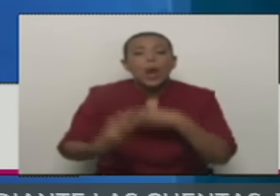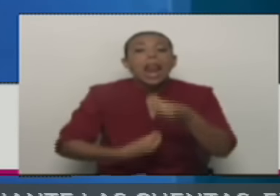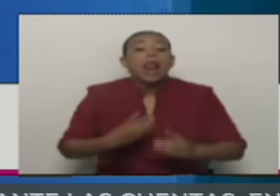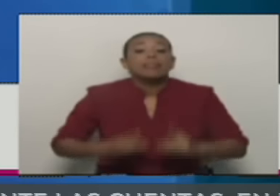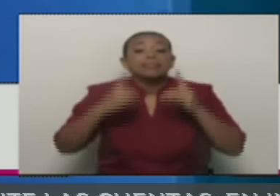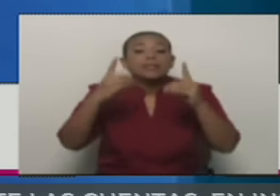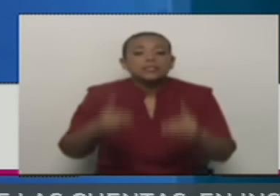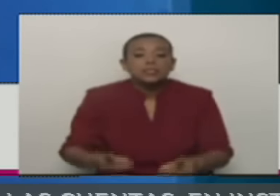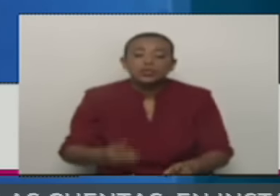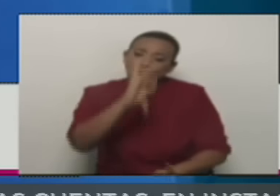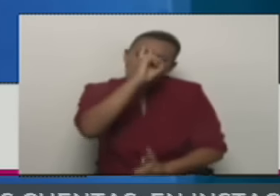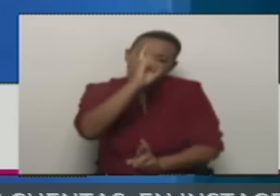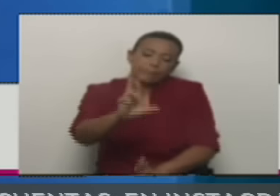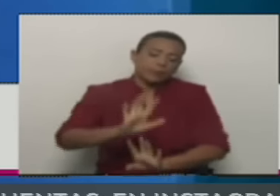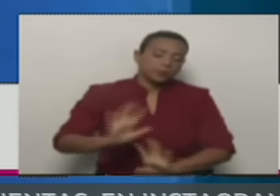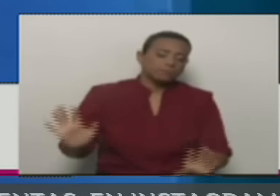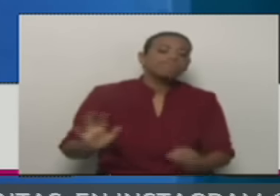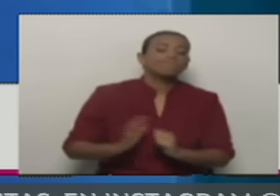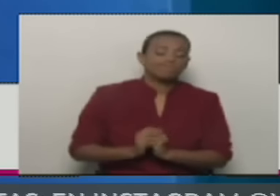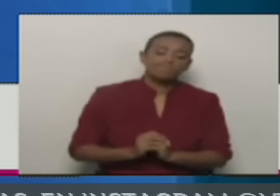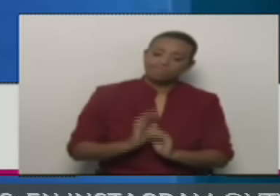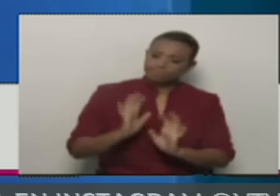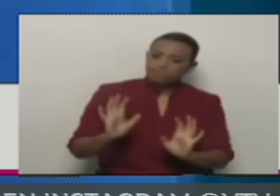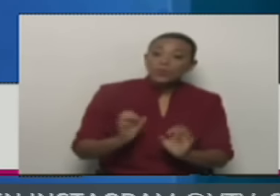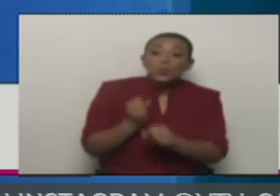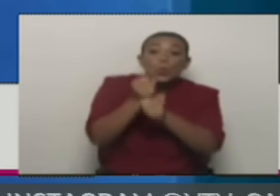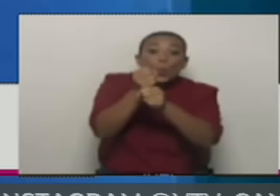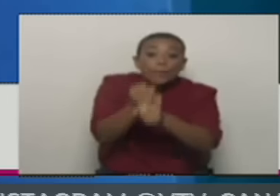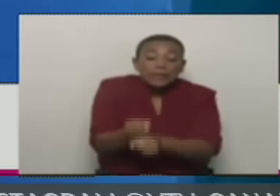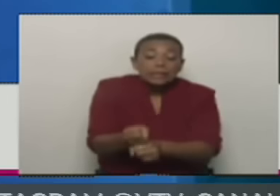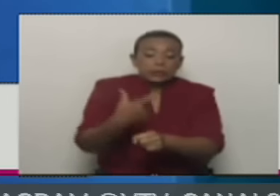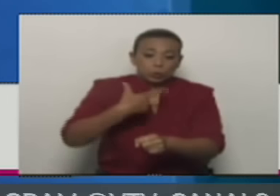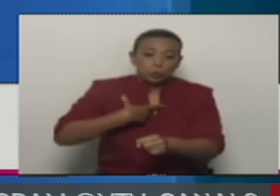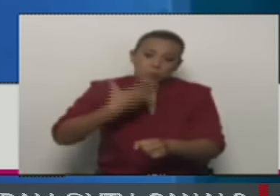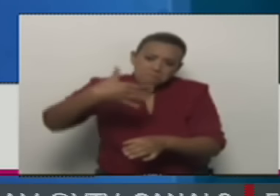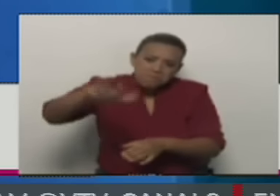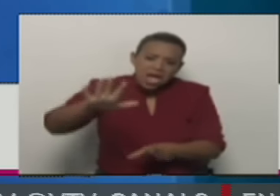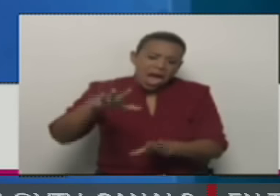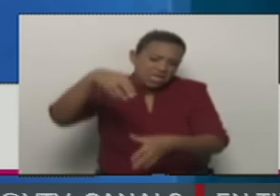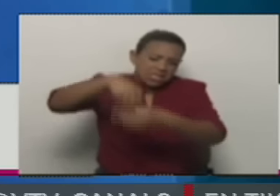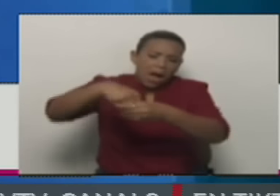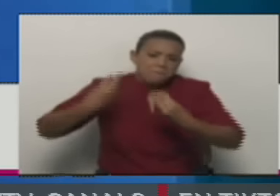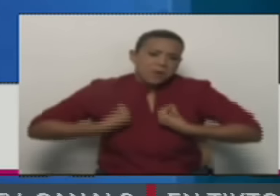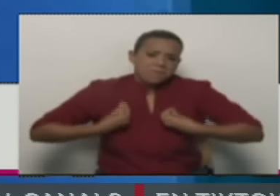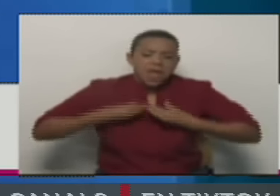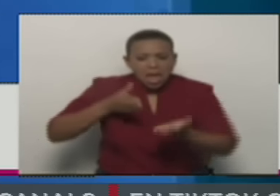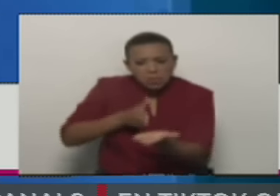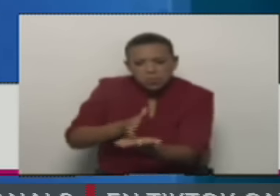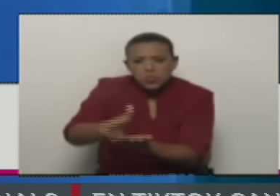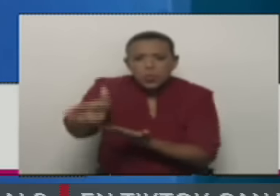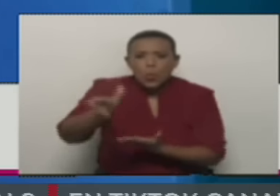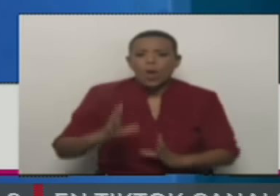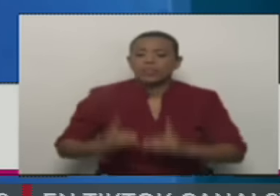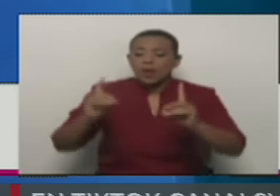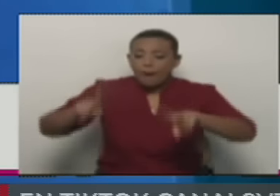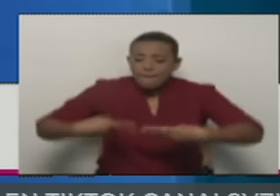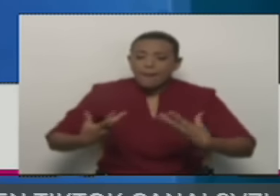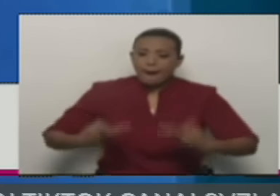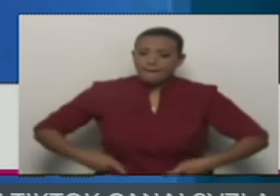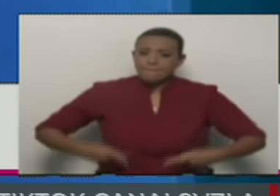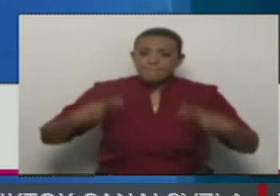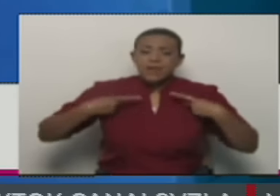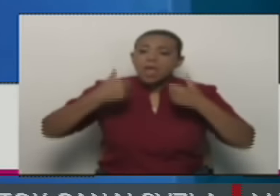y lo respeto. Y espero que le vaya bien en su camino y en su nueva vida y